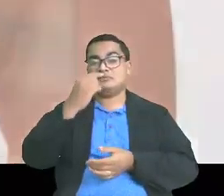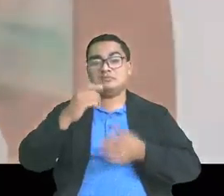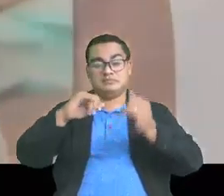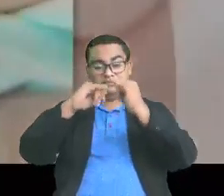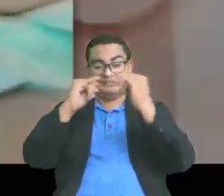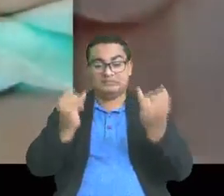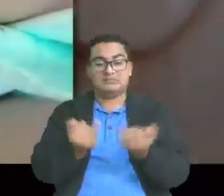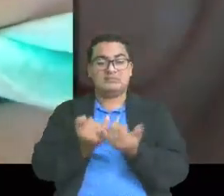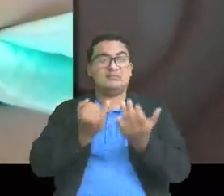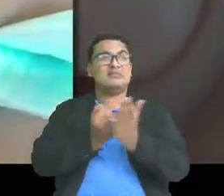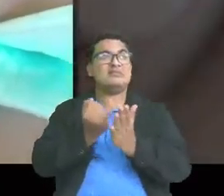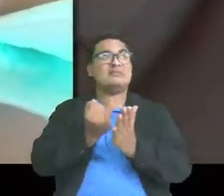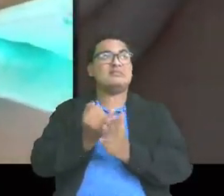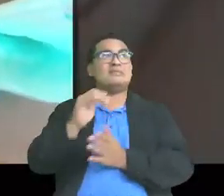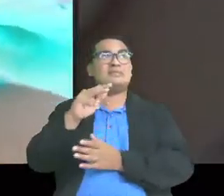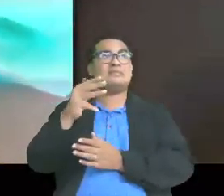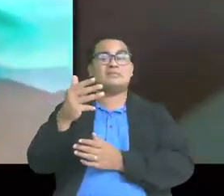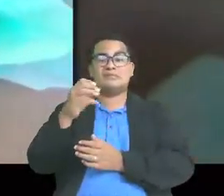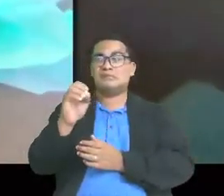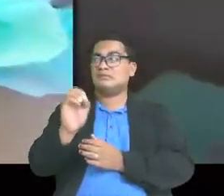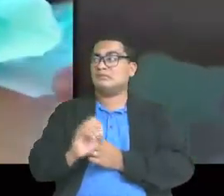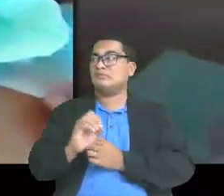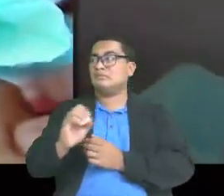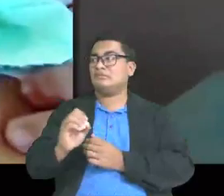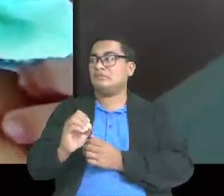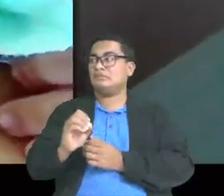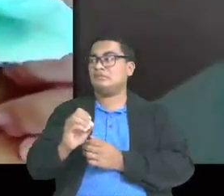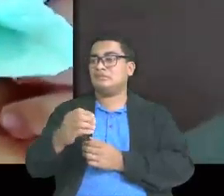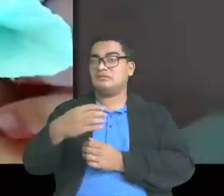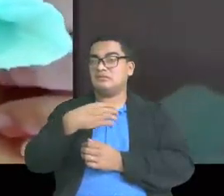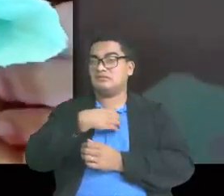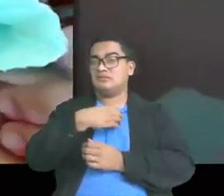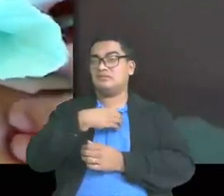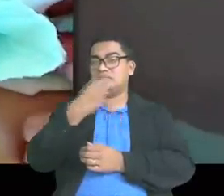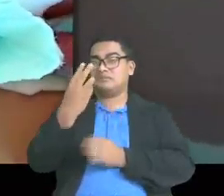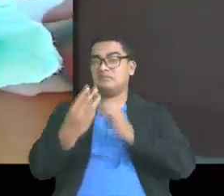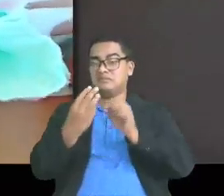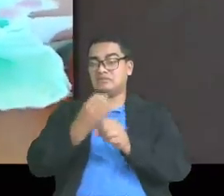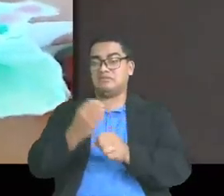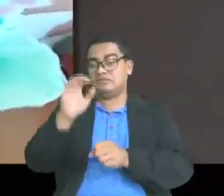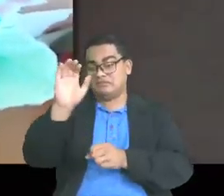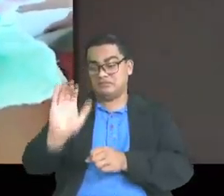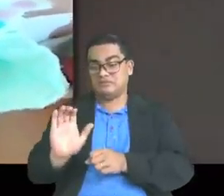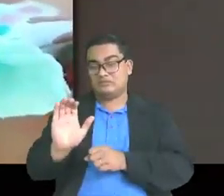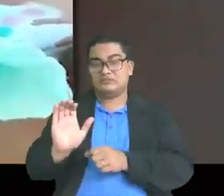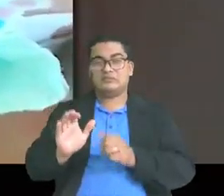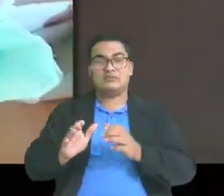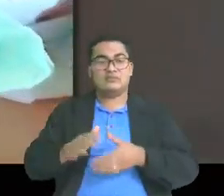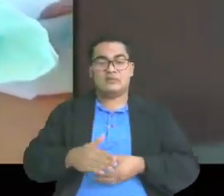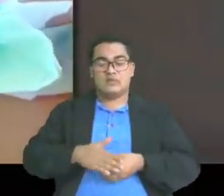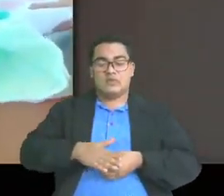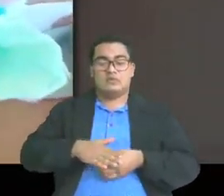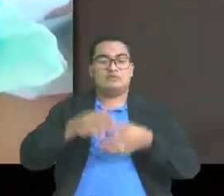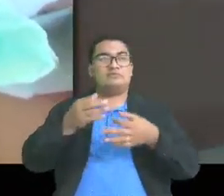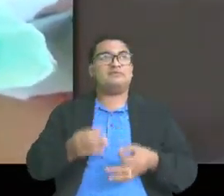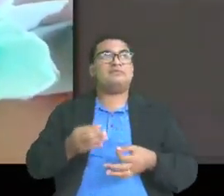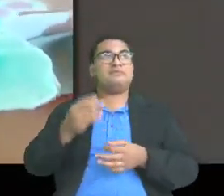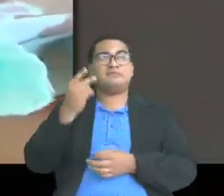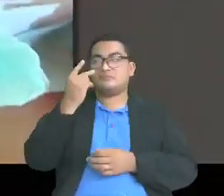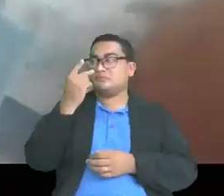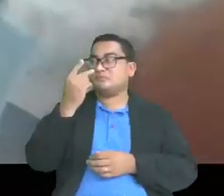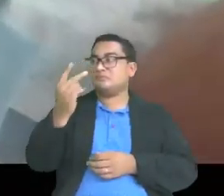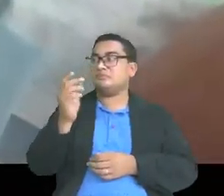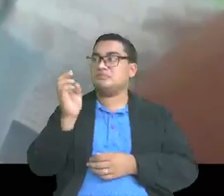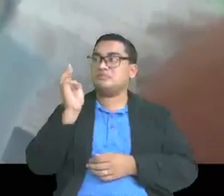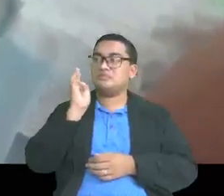que hasta el 90% cierra después de los 3 años, entre los 3 y los 4 años. Por ejemplo, ahí miramos a la